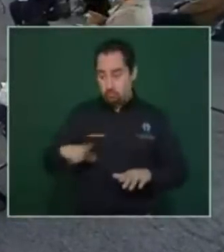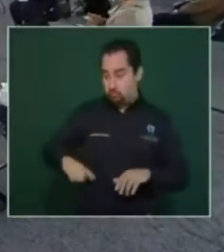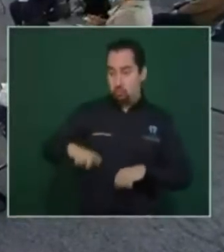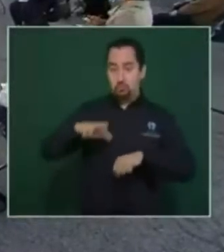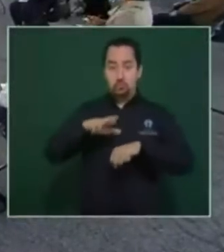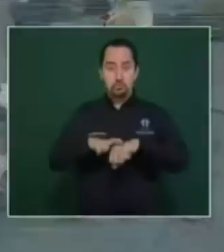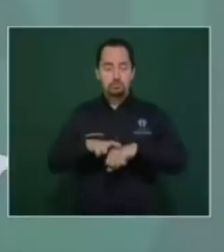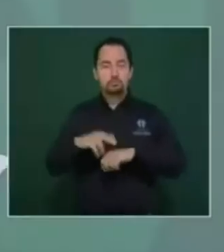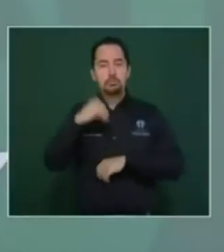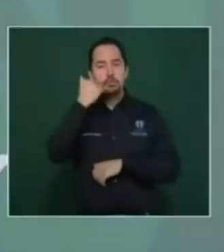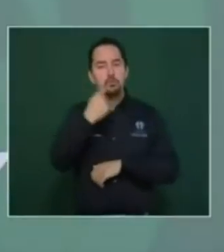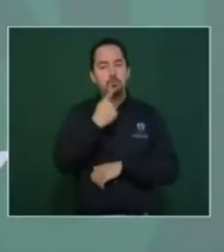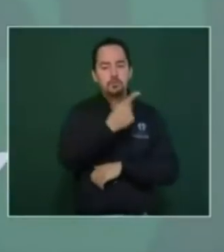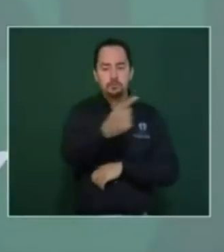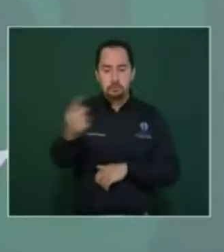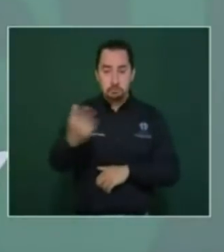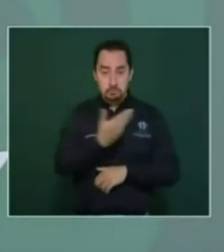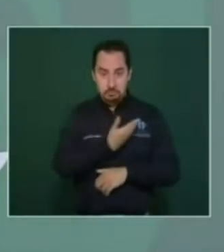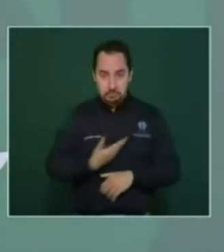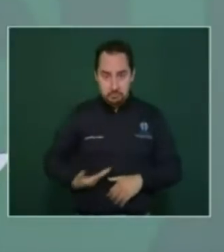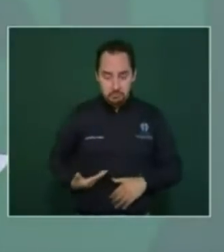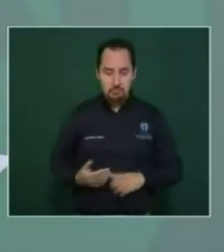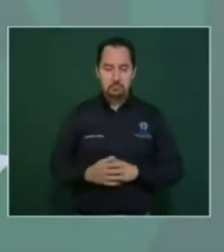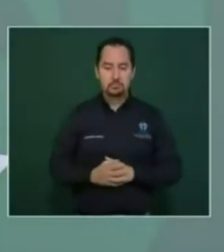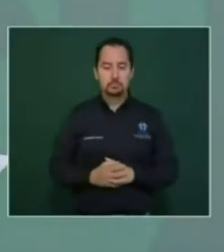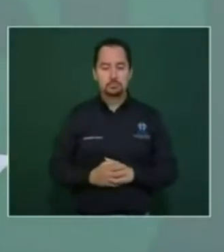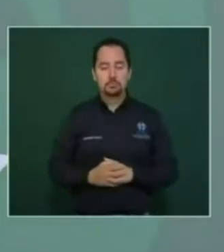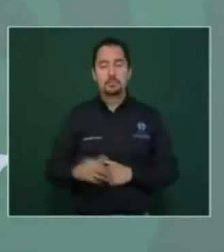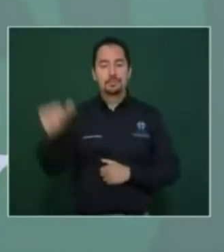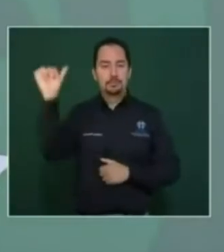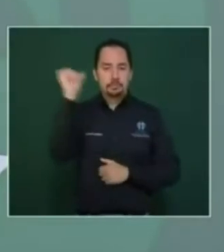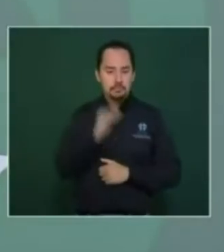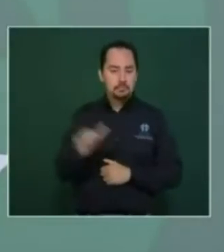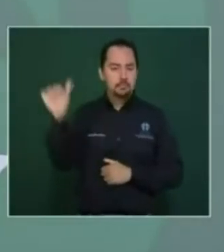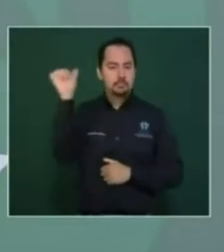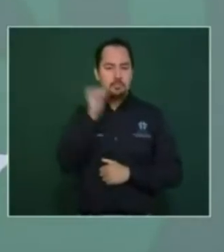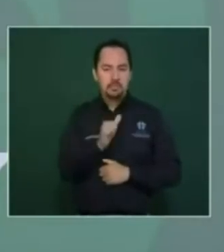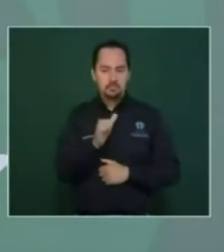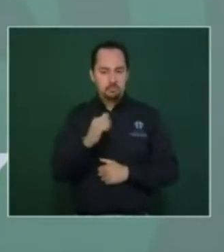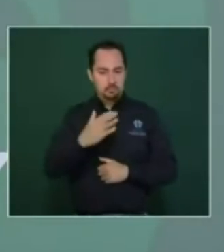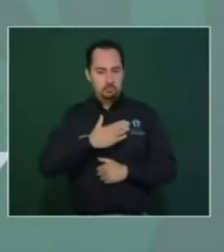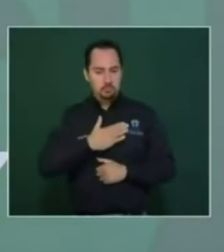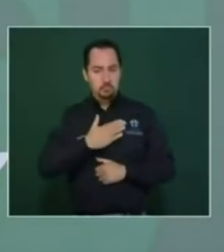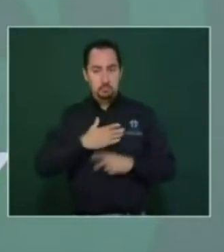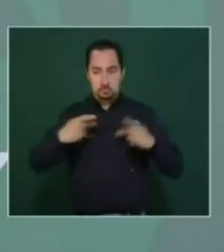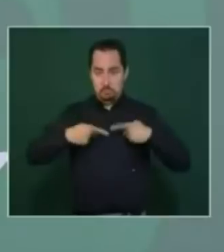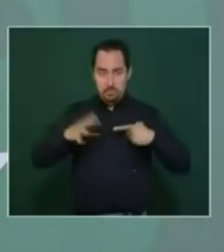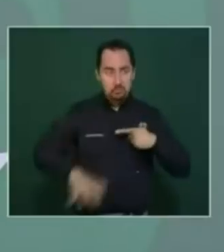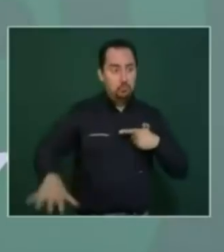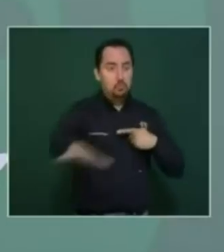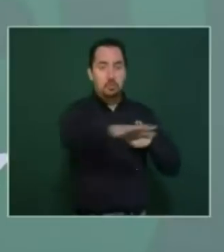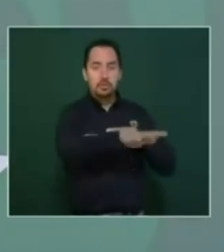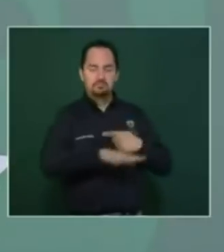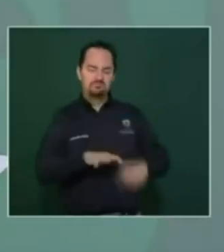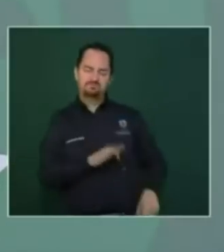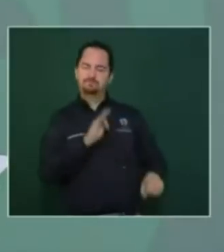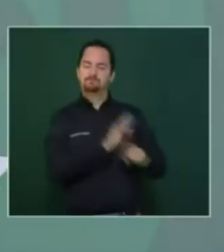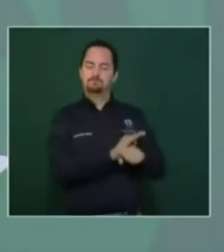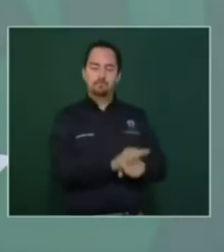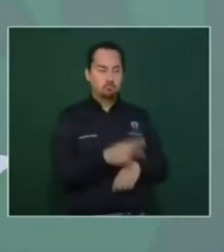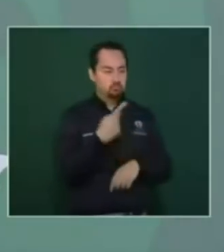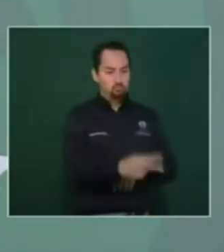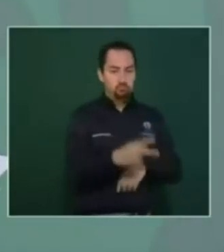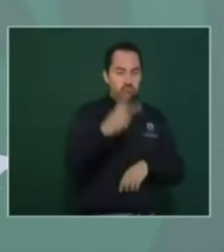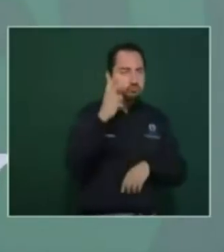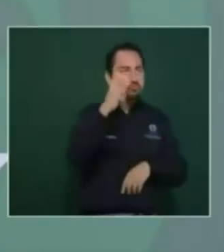panista, ni que piense ser de ningún partido, pero aunque fuera panista. Bueno, uno siempre tiene sus reservas. Es que a Romis no le cae muy bien la